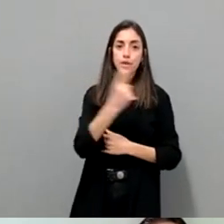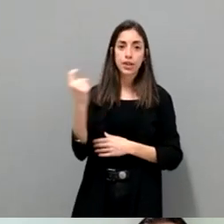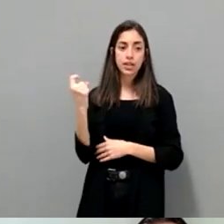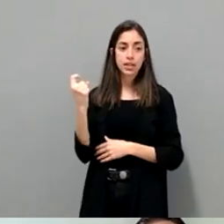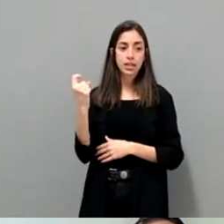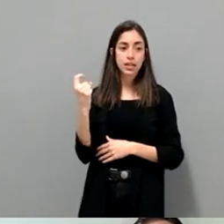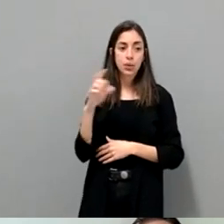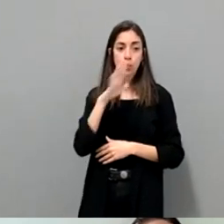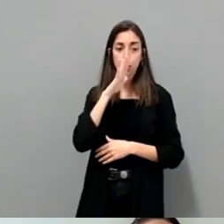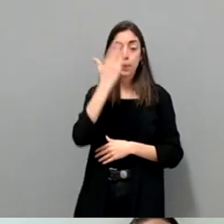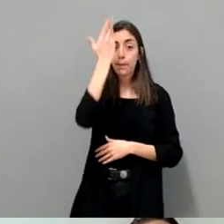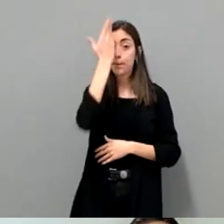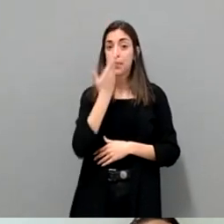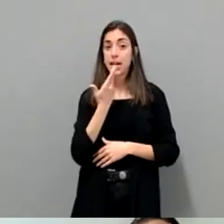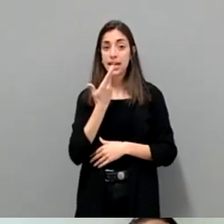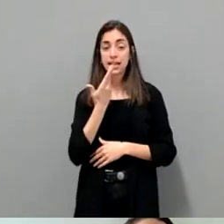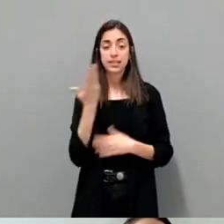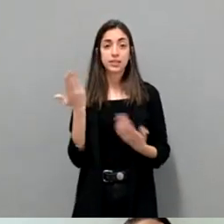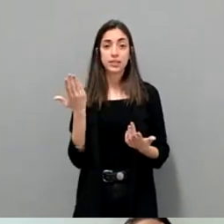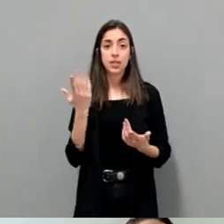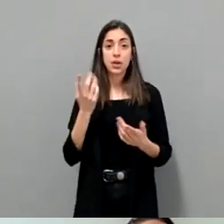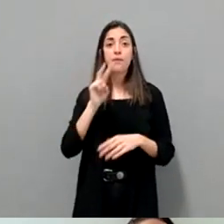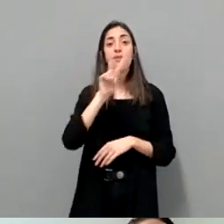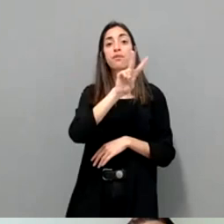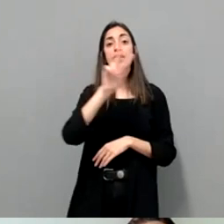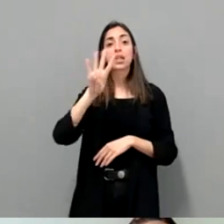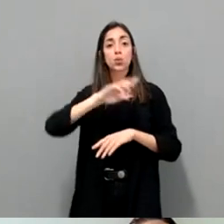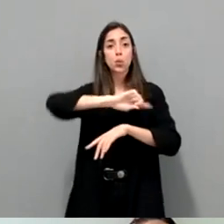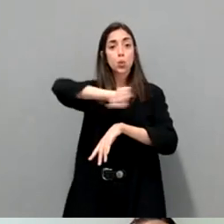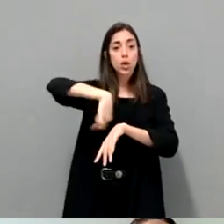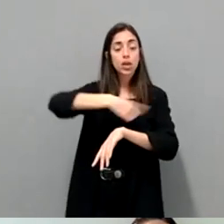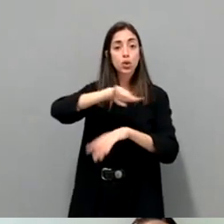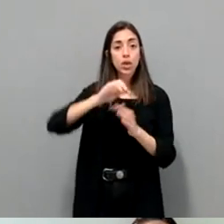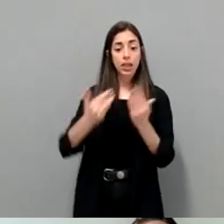parálisis cerebral, son las 24 horas del día.